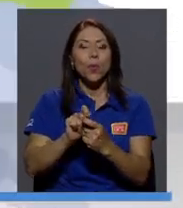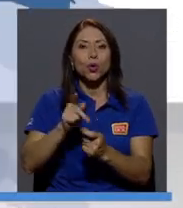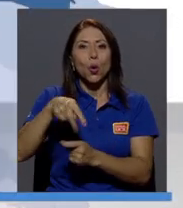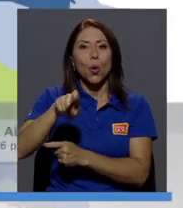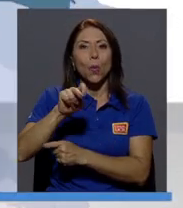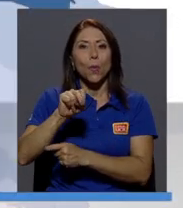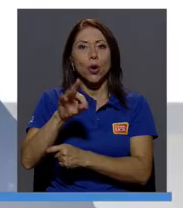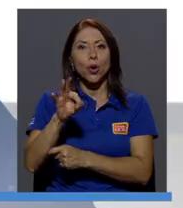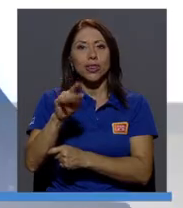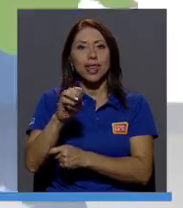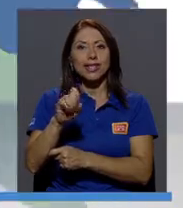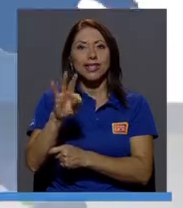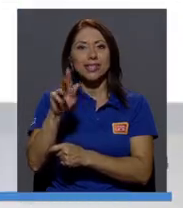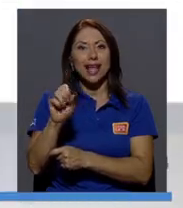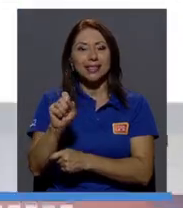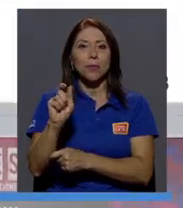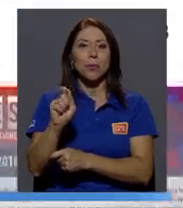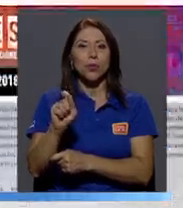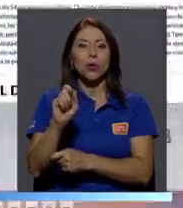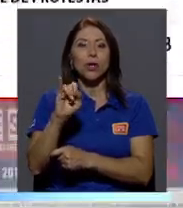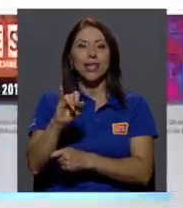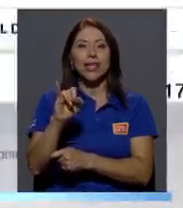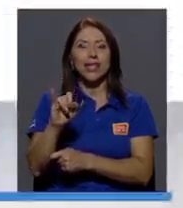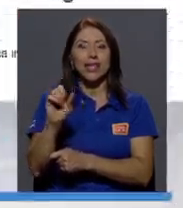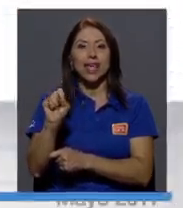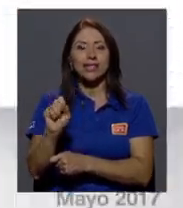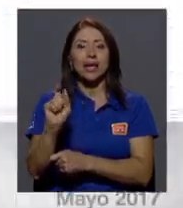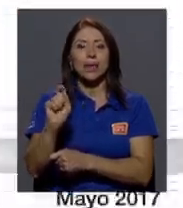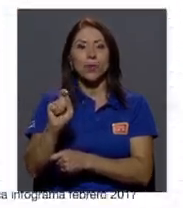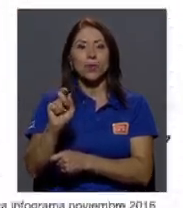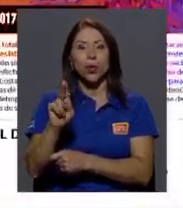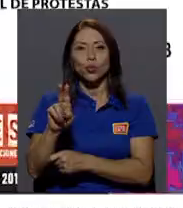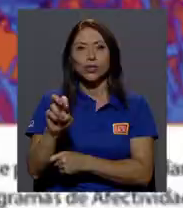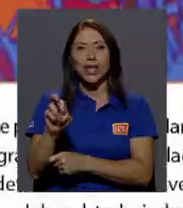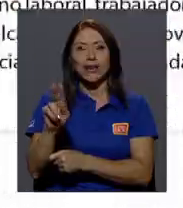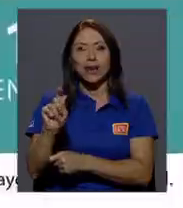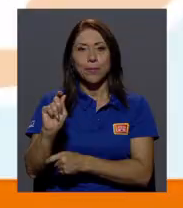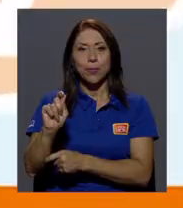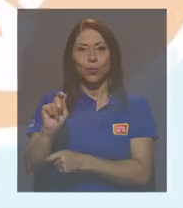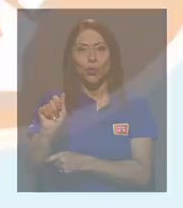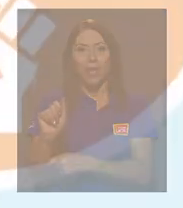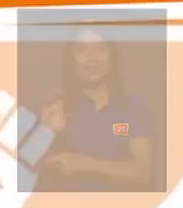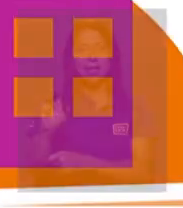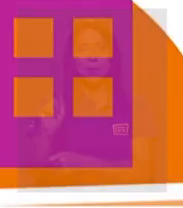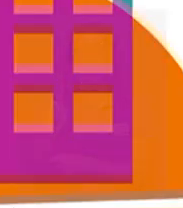www.protestas.iis.ucr.ac.cr.